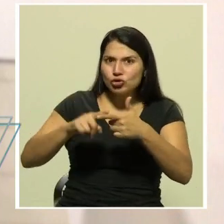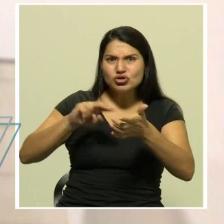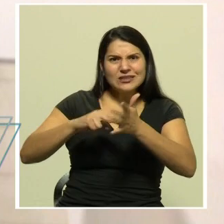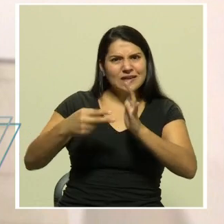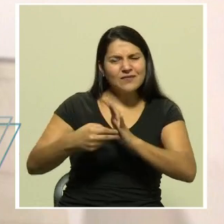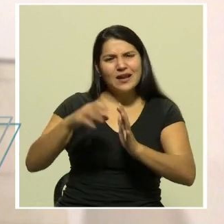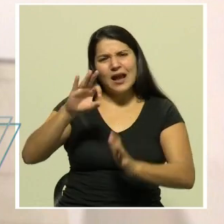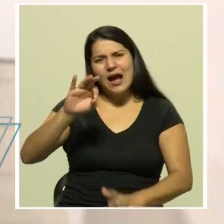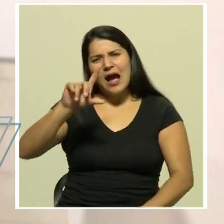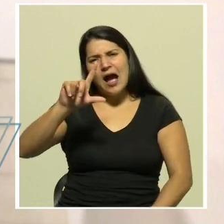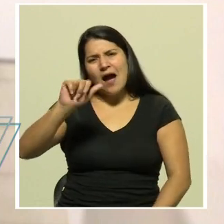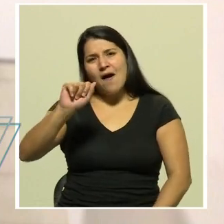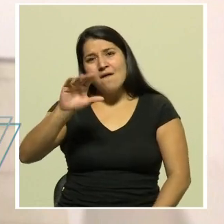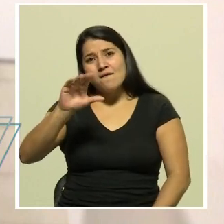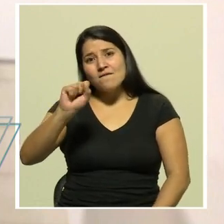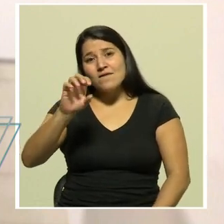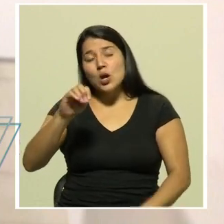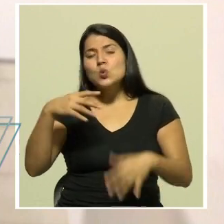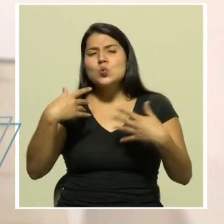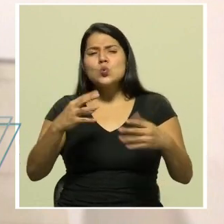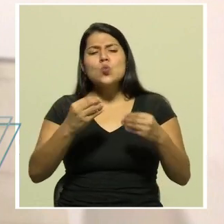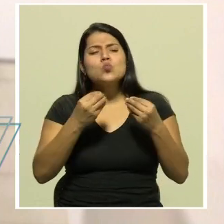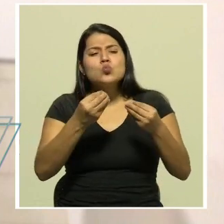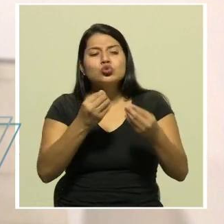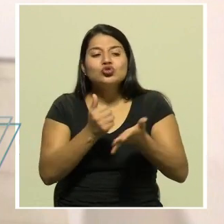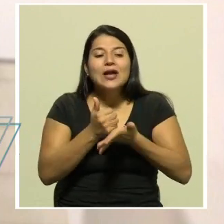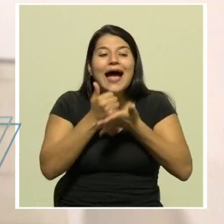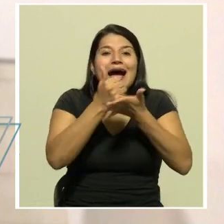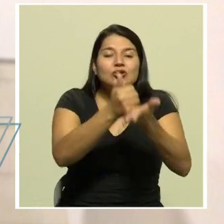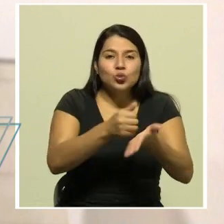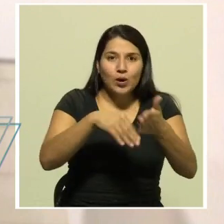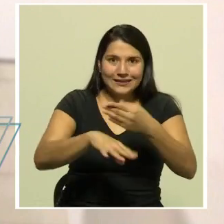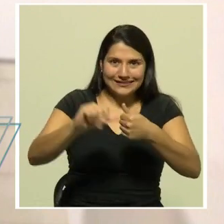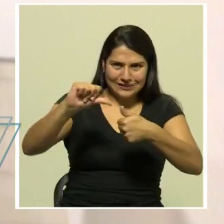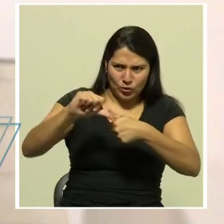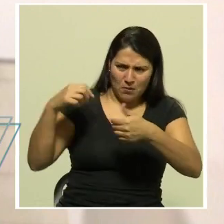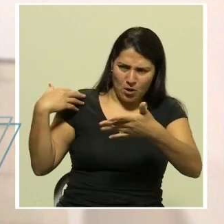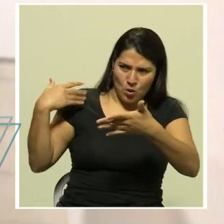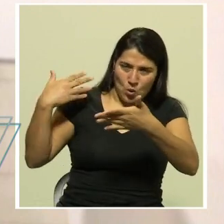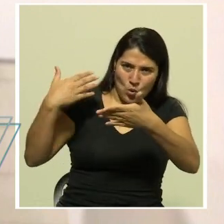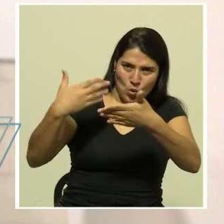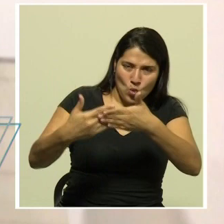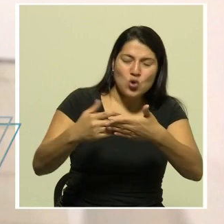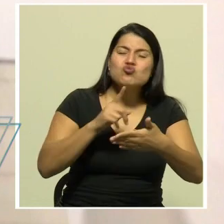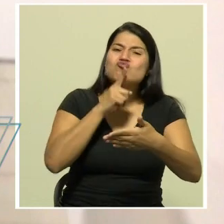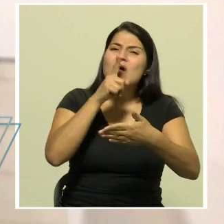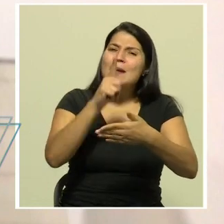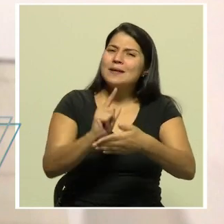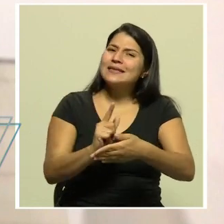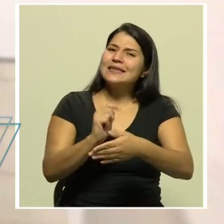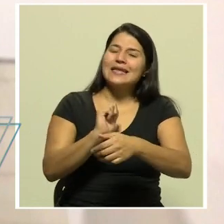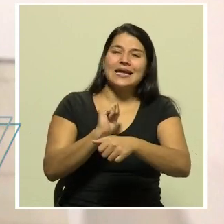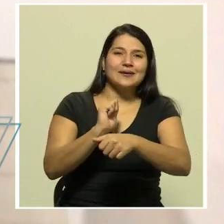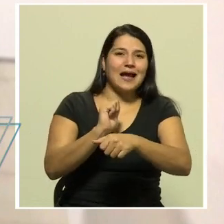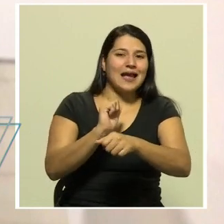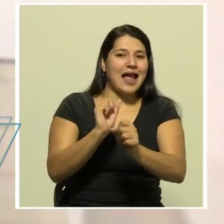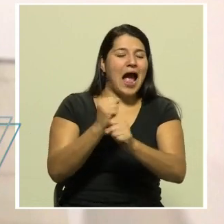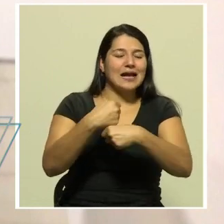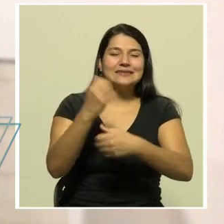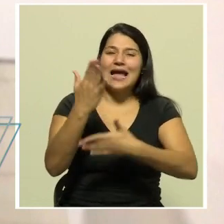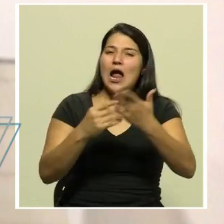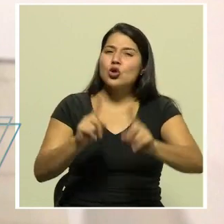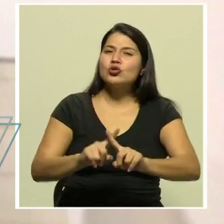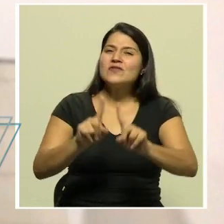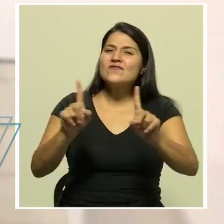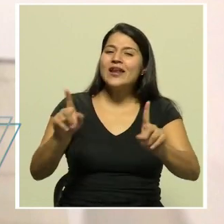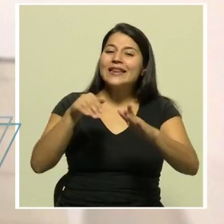décadas que hoy en día no se traen tanto a la reflexión, pero que han marcado sin duda la trayectoria social y política de los